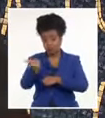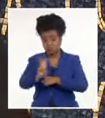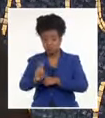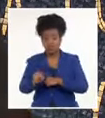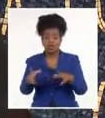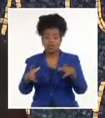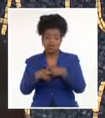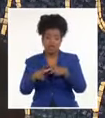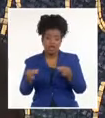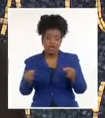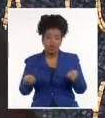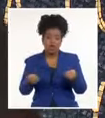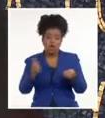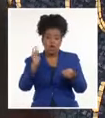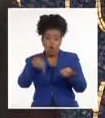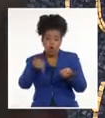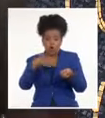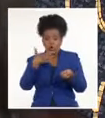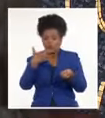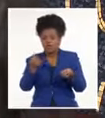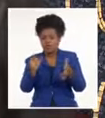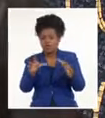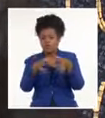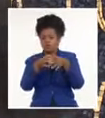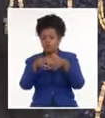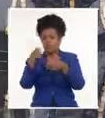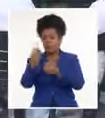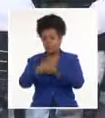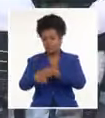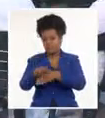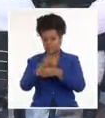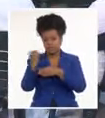sea, ¿cómo evalúa hoy el contexto del ALBA, en el contexto internacional?